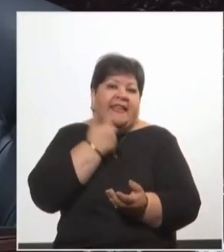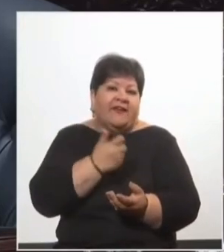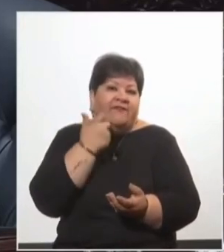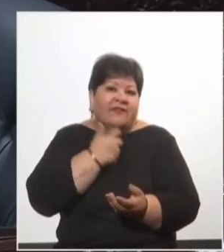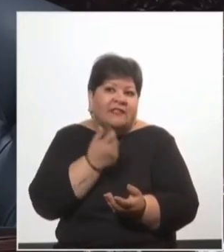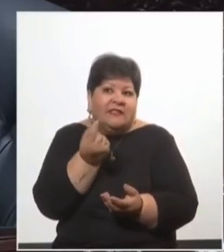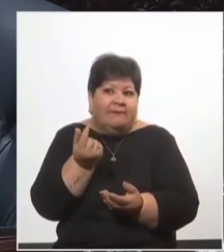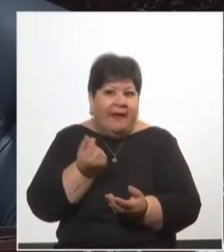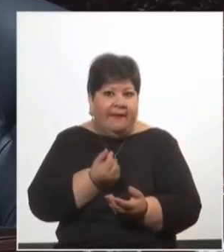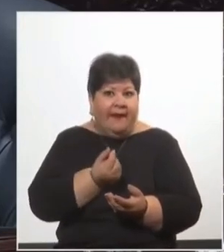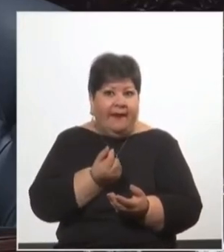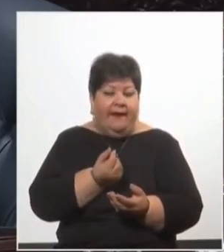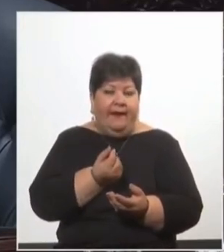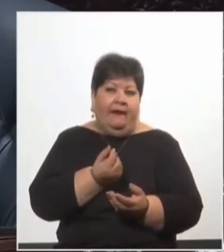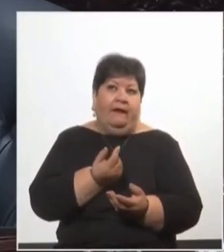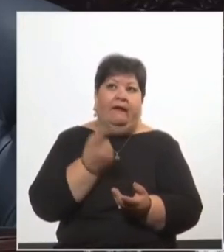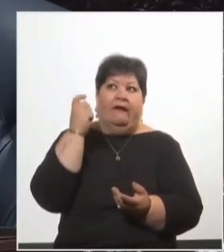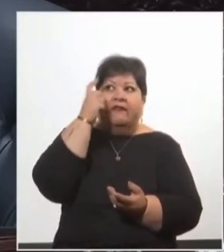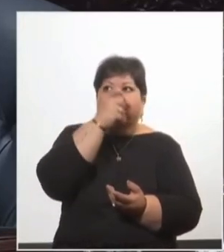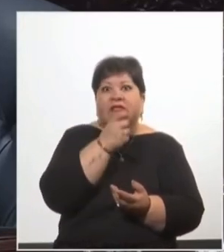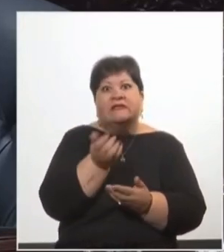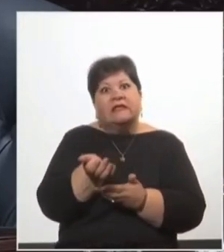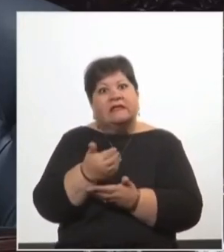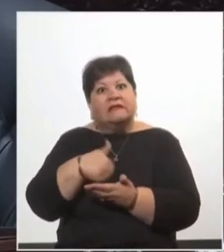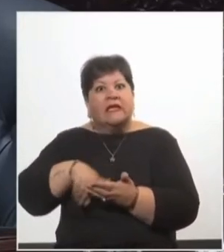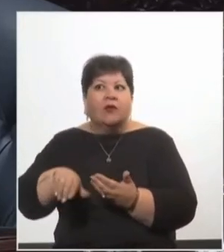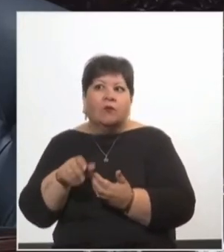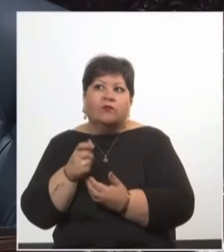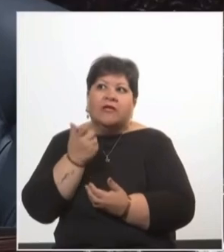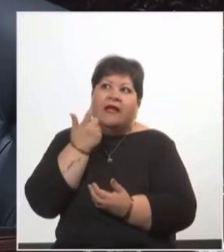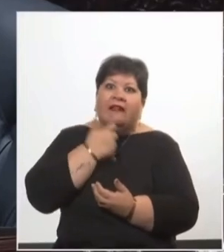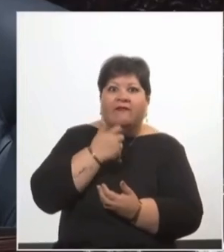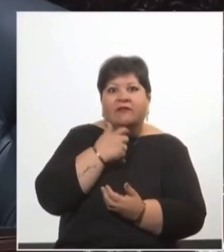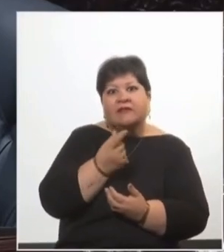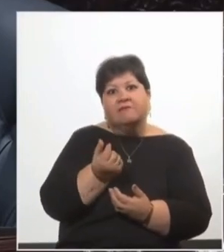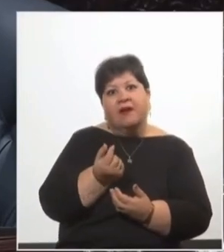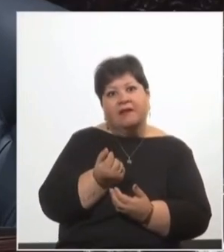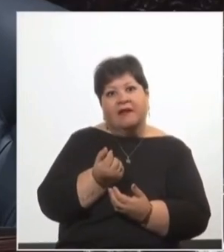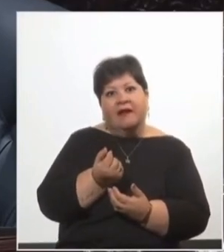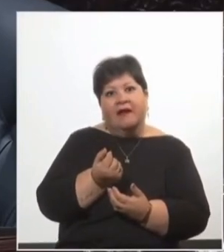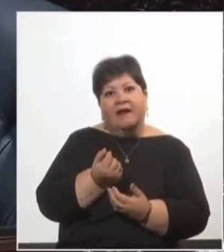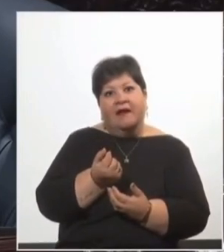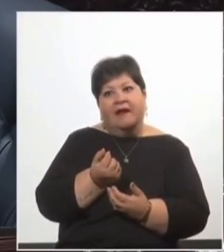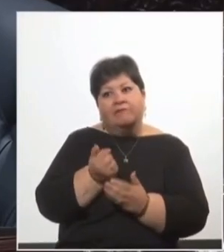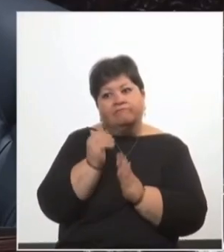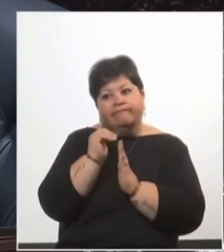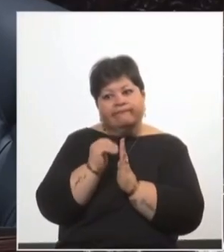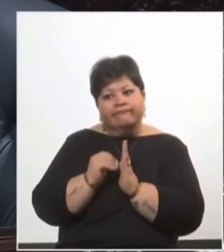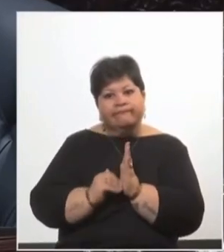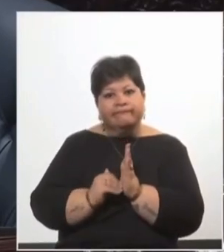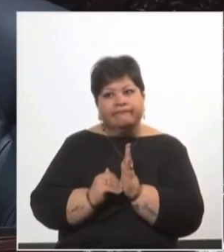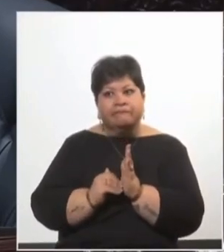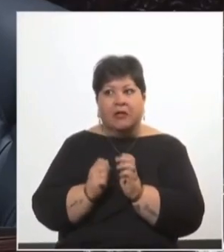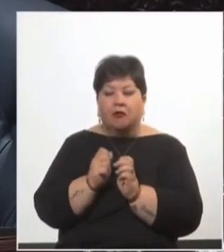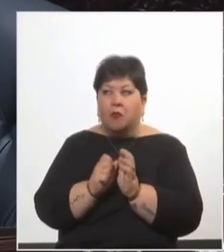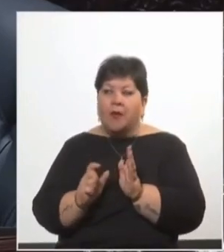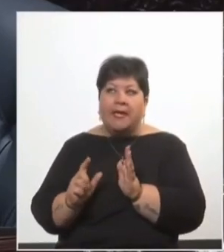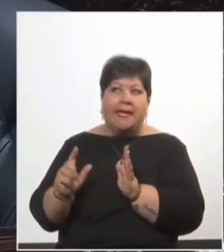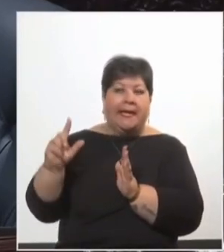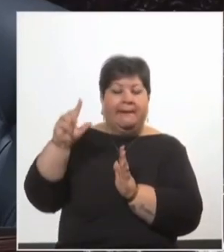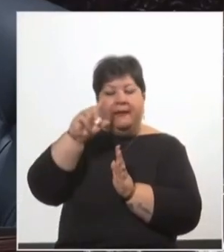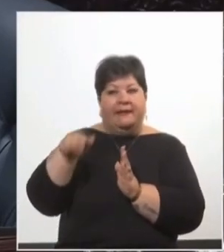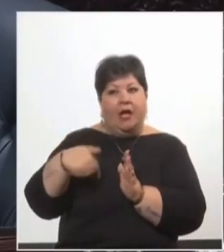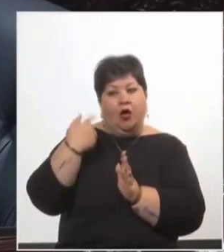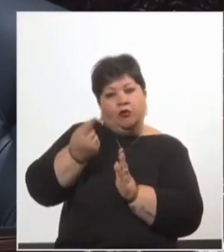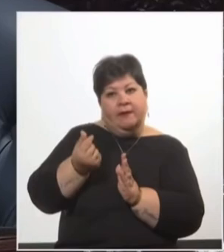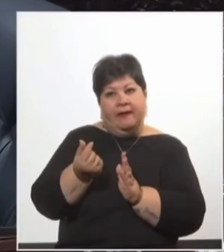es difícil entender que se reduzca el déficit sin incrementar otros ingresos y que a la vez todo el